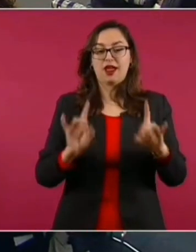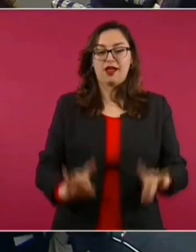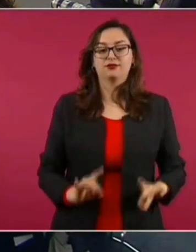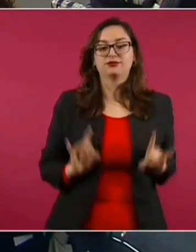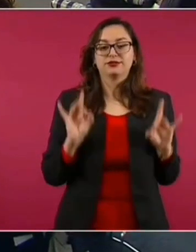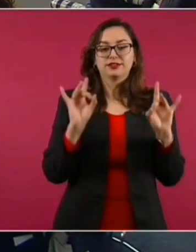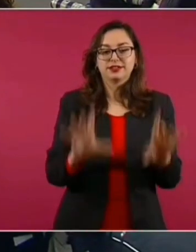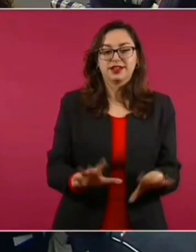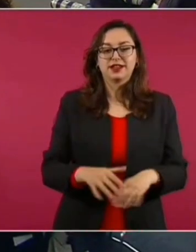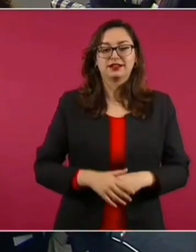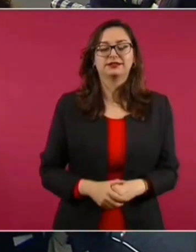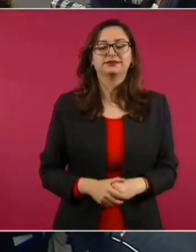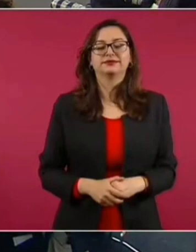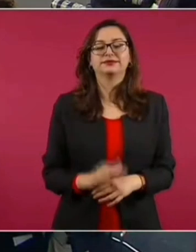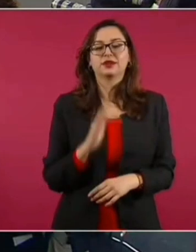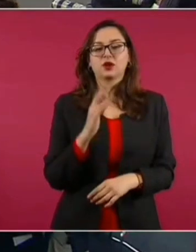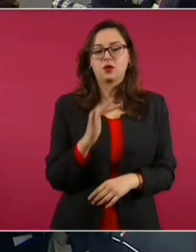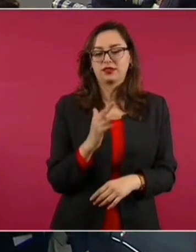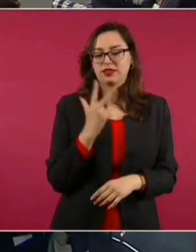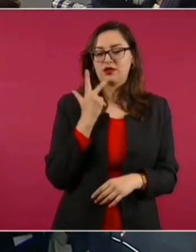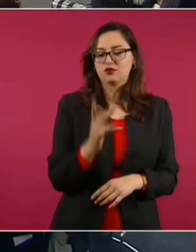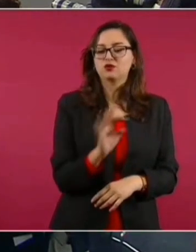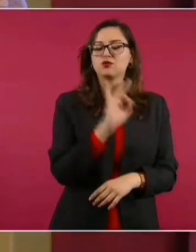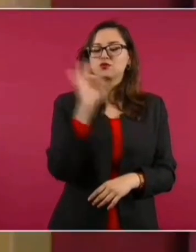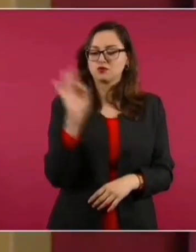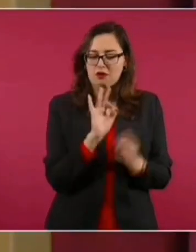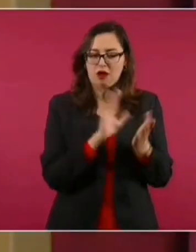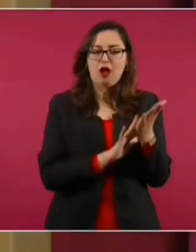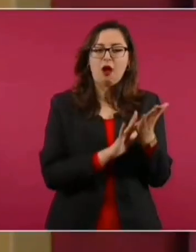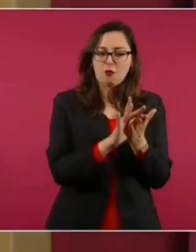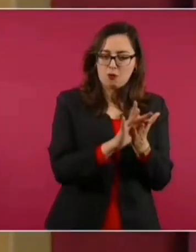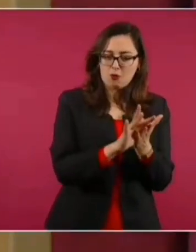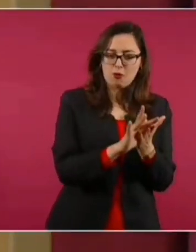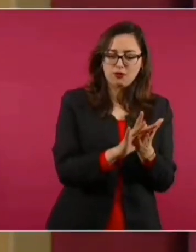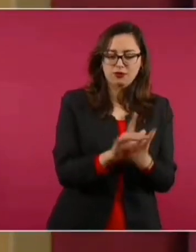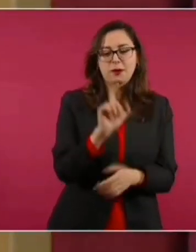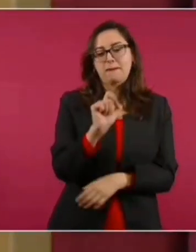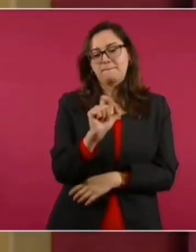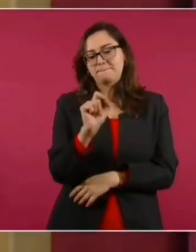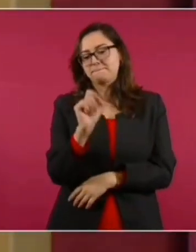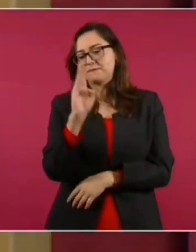58, 29.